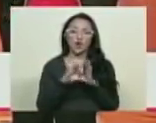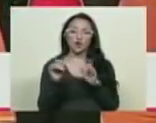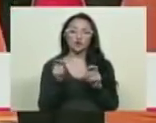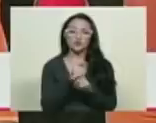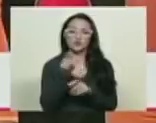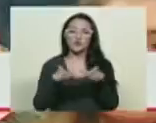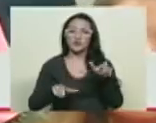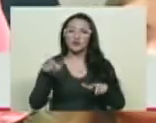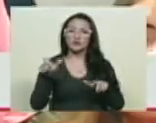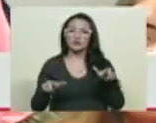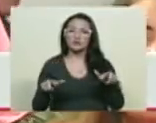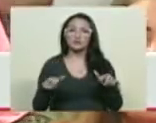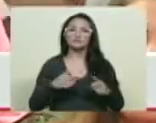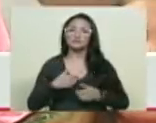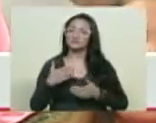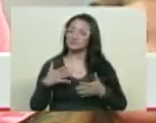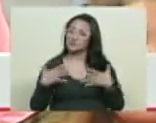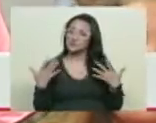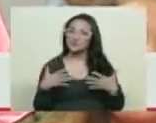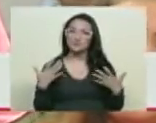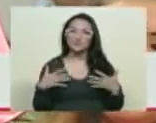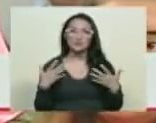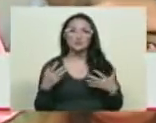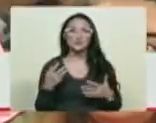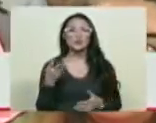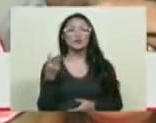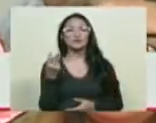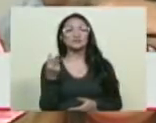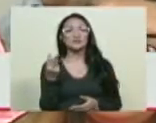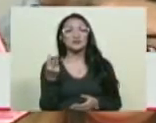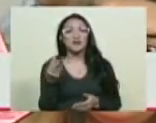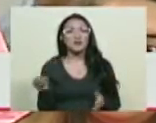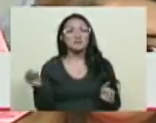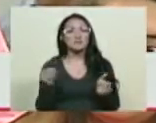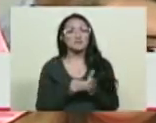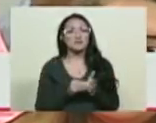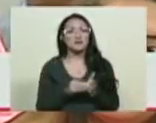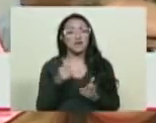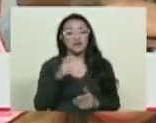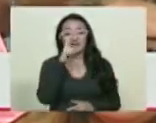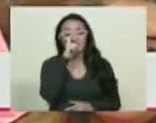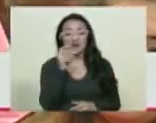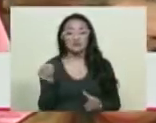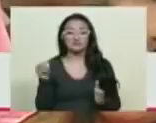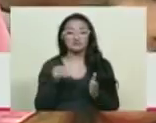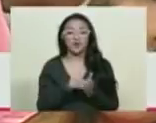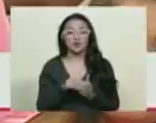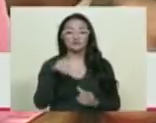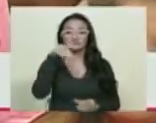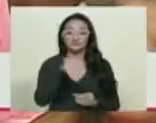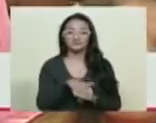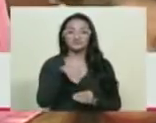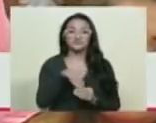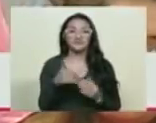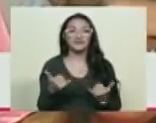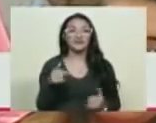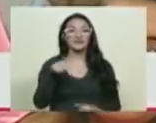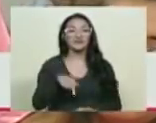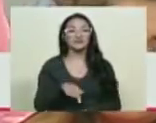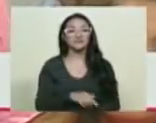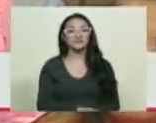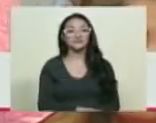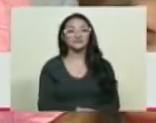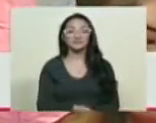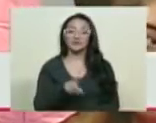mucha alegría estar por tercera vez este año aquí en este centro electoral en